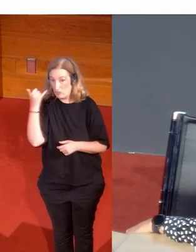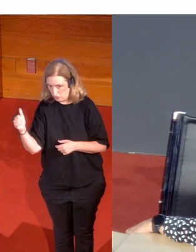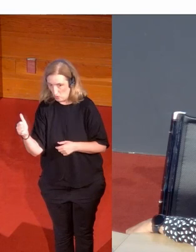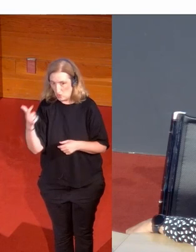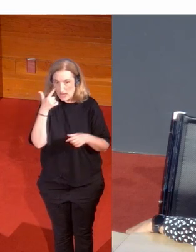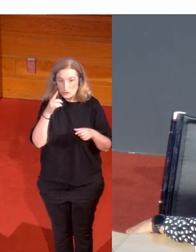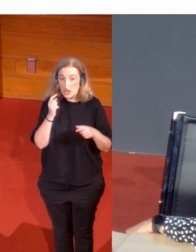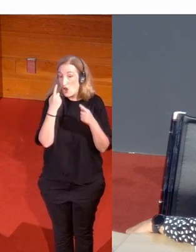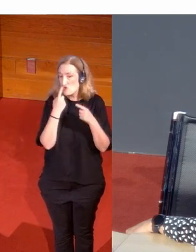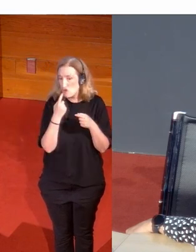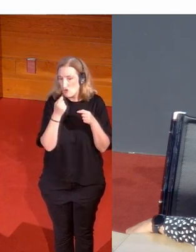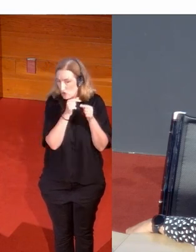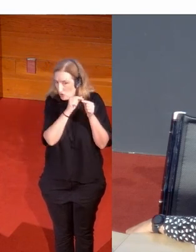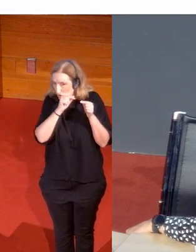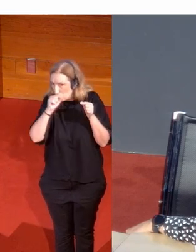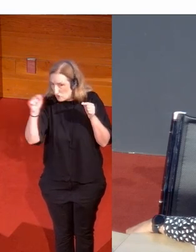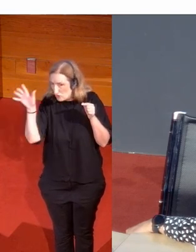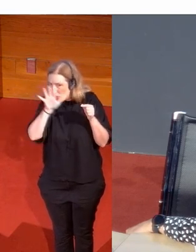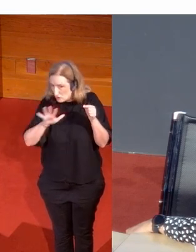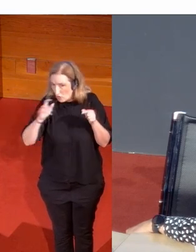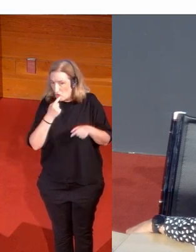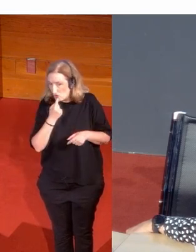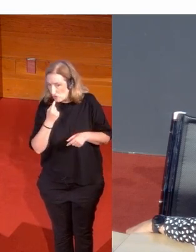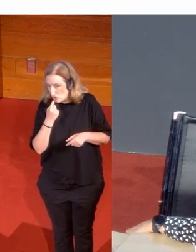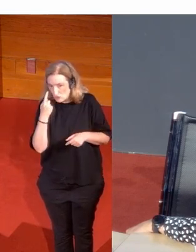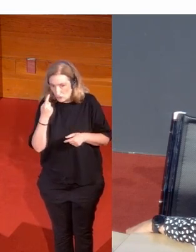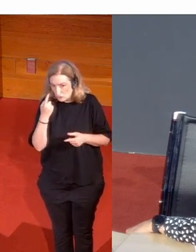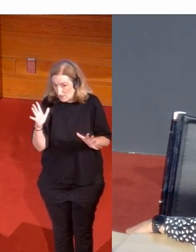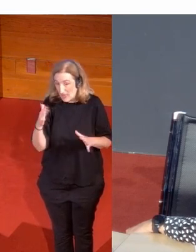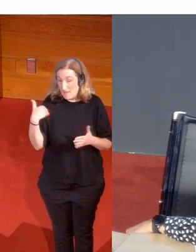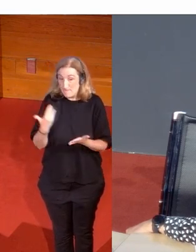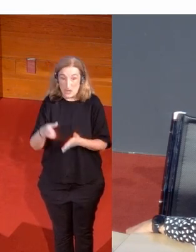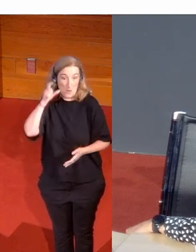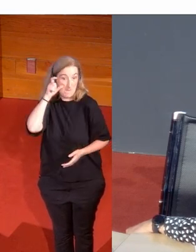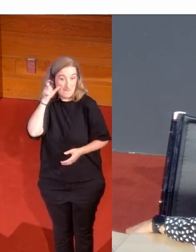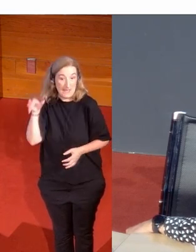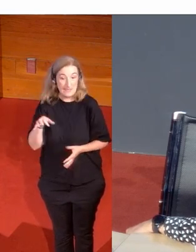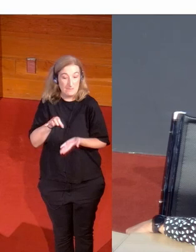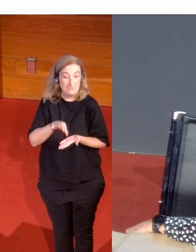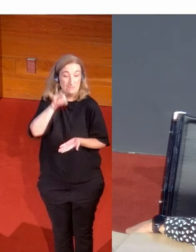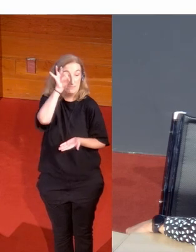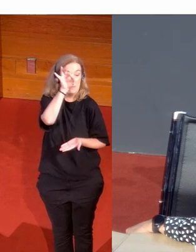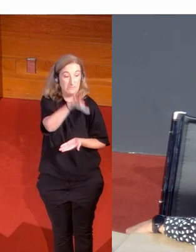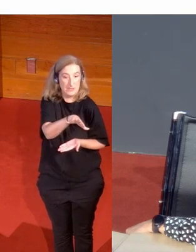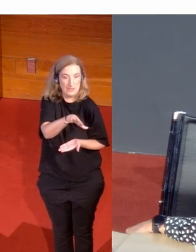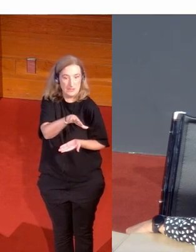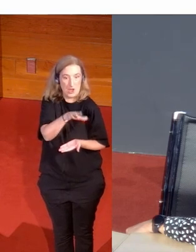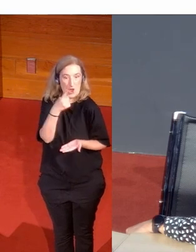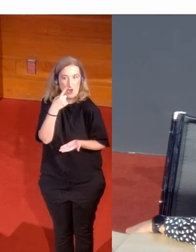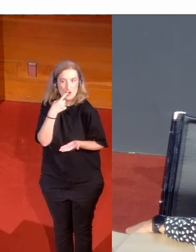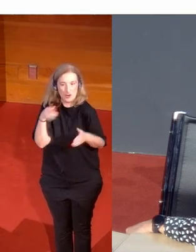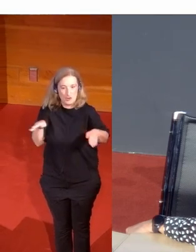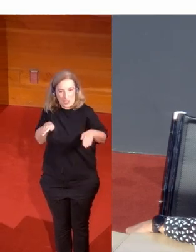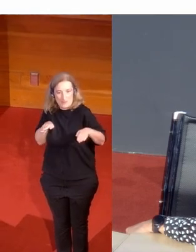mayor parte era todo rojo todo rojo todo rojo hasta que biden sea parta Y entonces e el rojo se